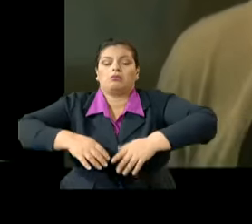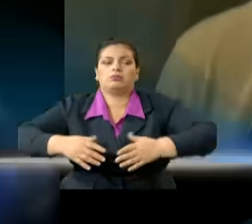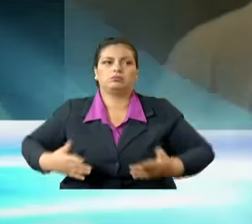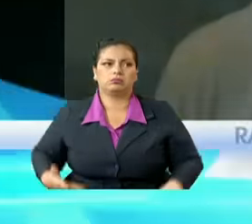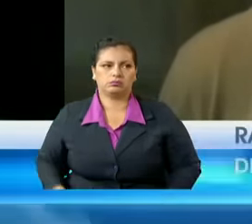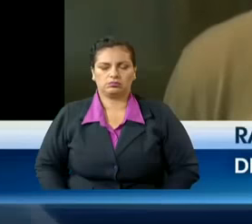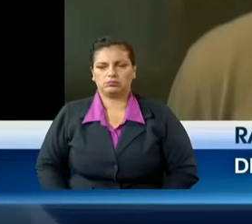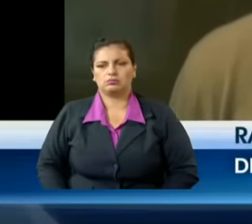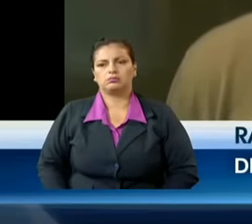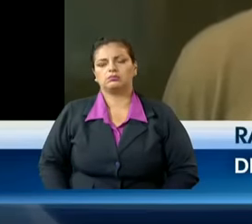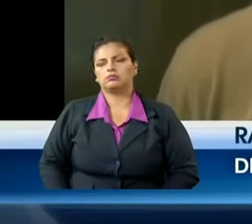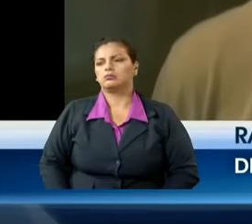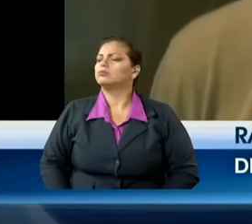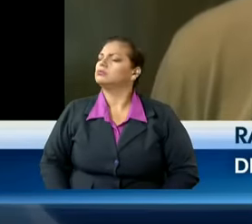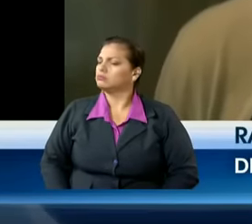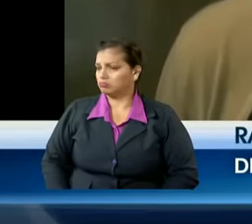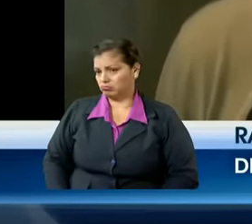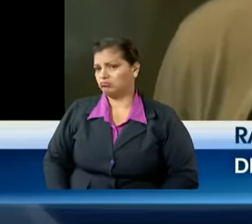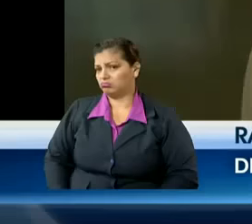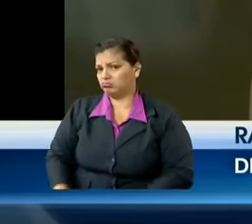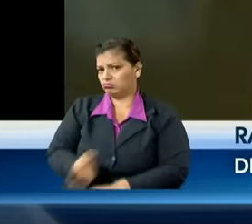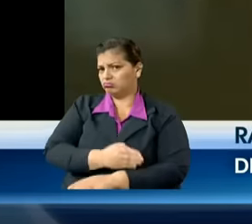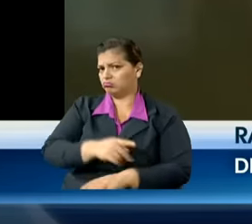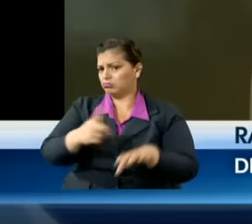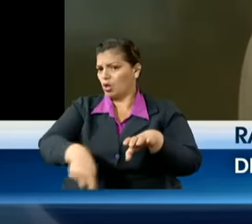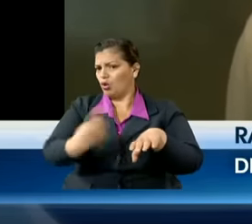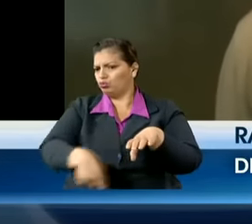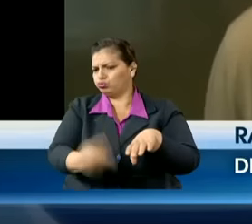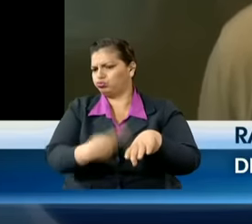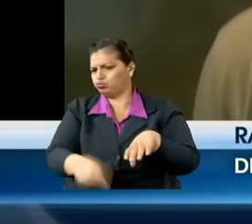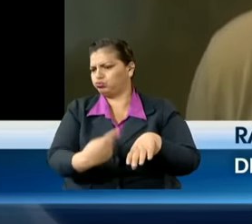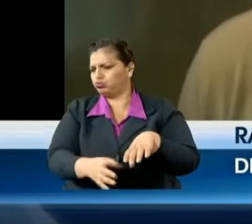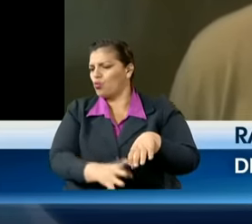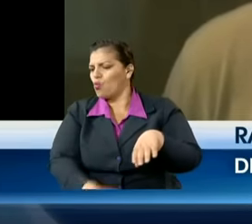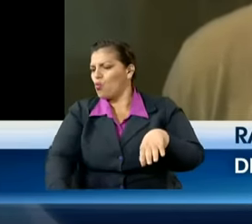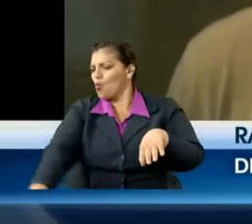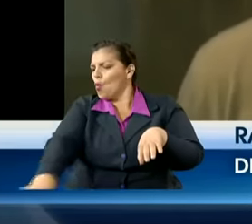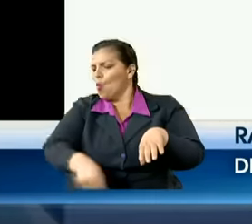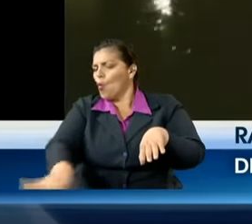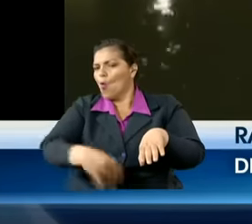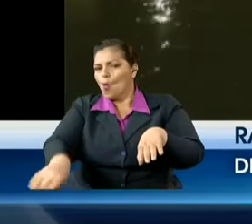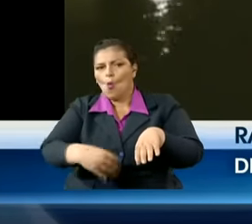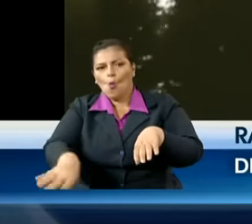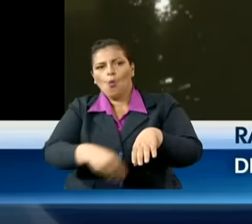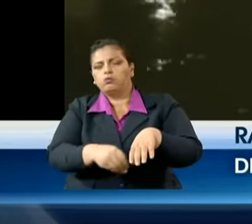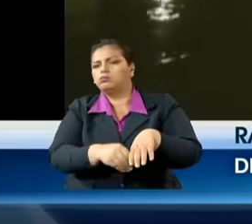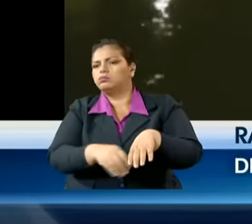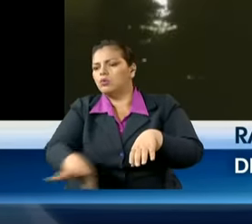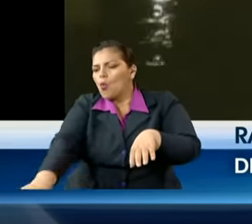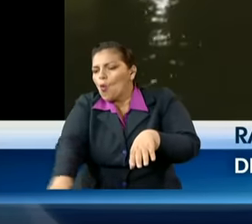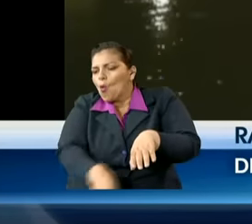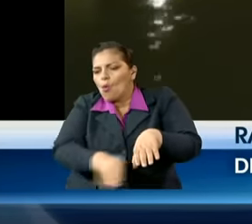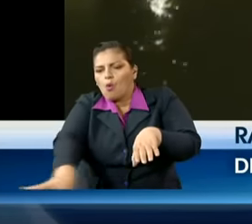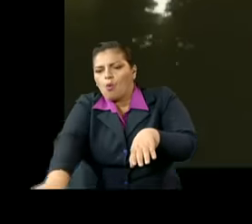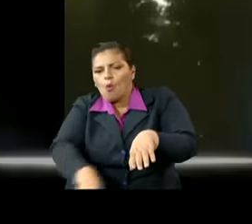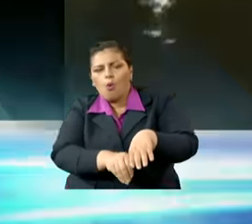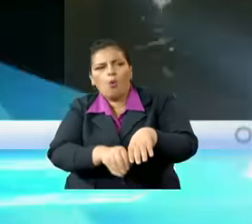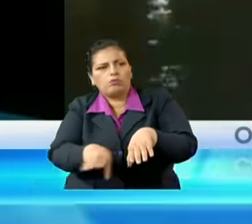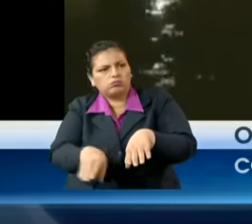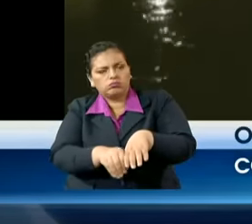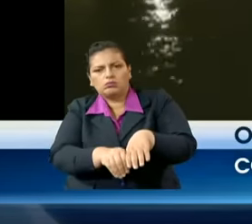motor y dejó de funcionar como en ahora. Es aquí nomás este sector. El resto de Babahoyo, la ciudad está muy bien. Preocupación e impotencia sienten